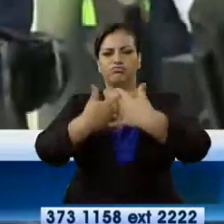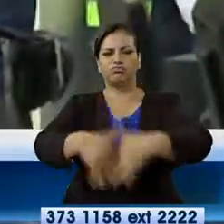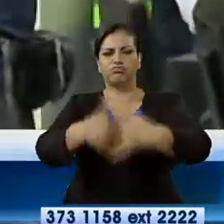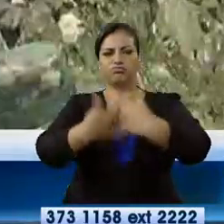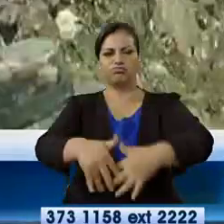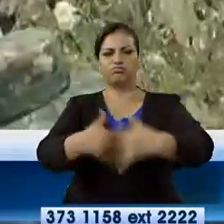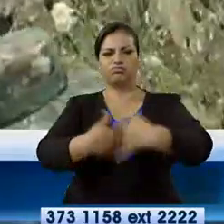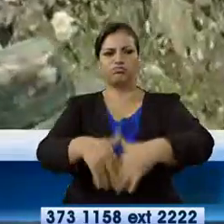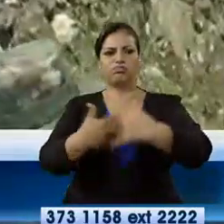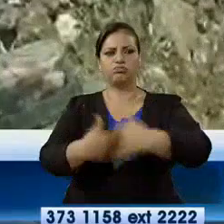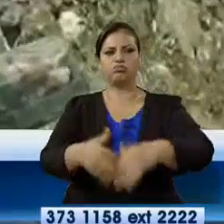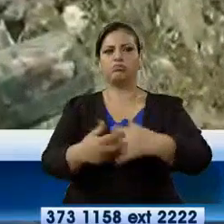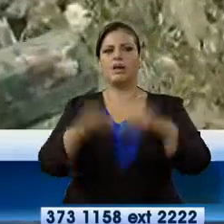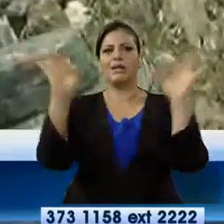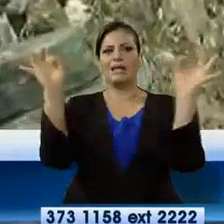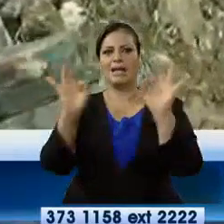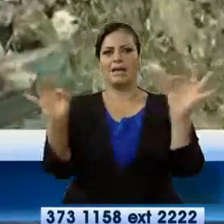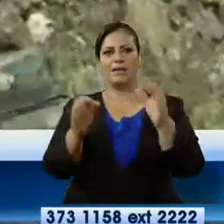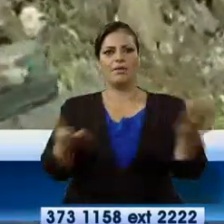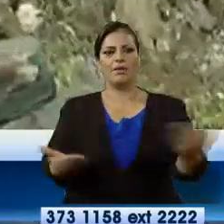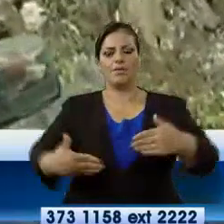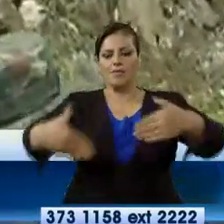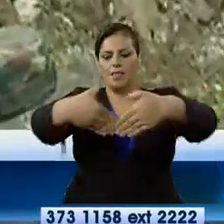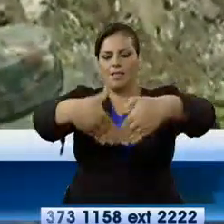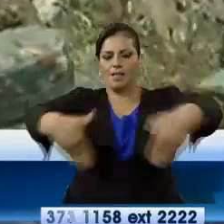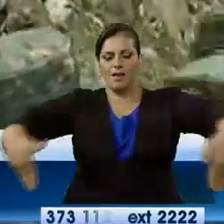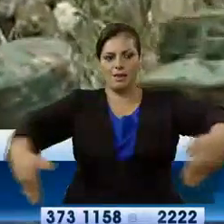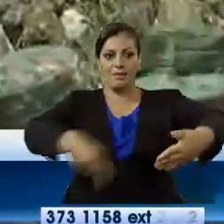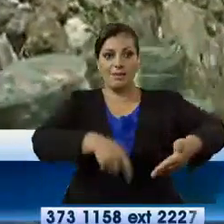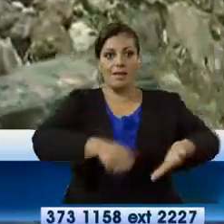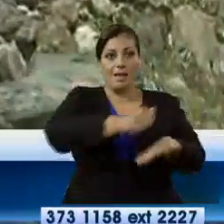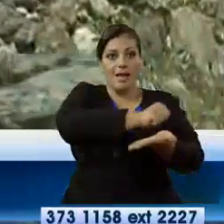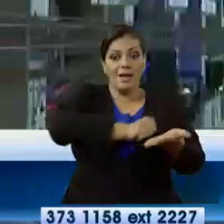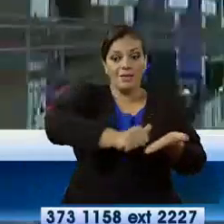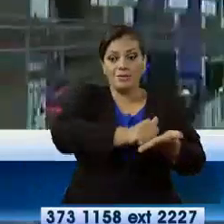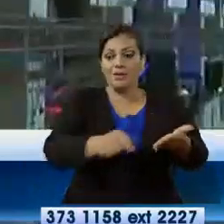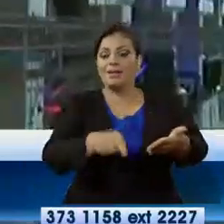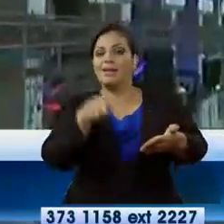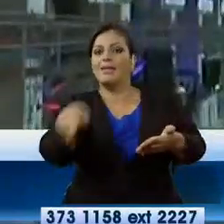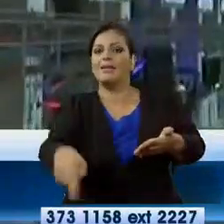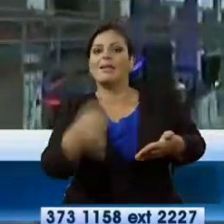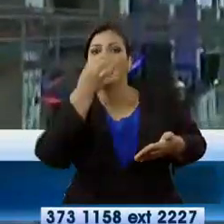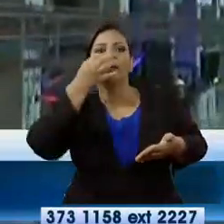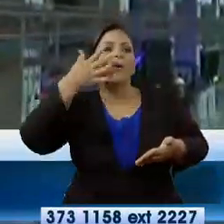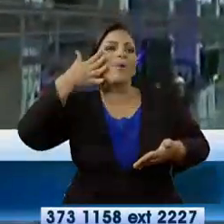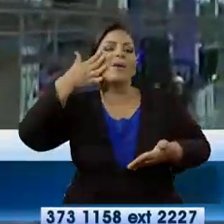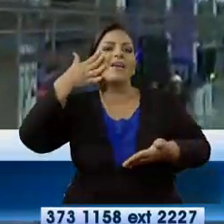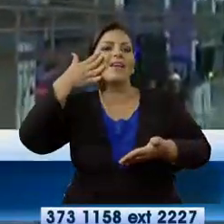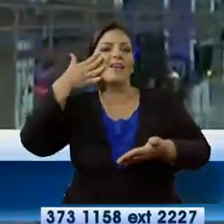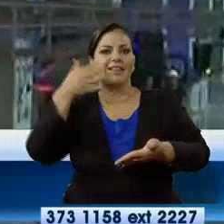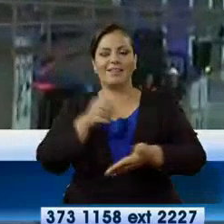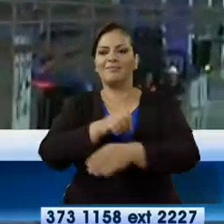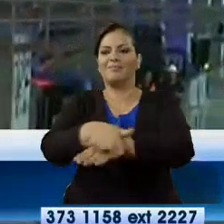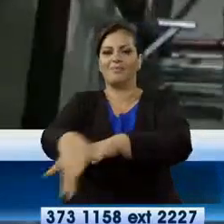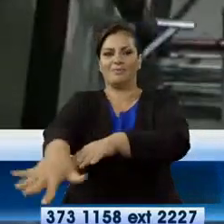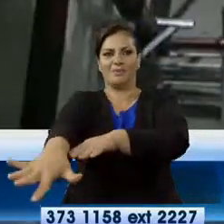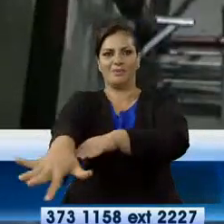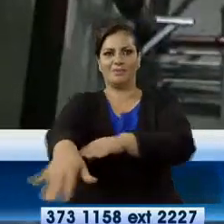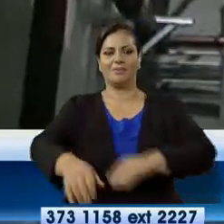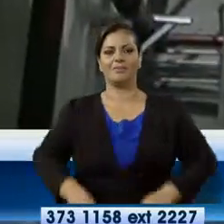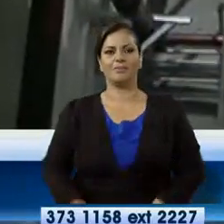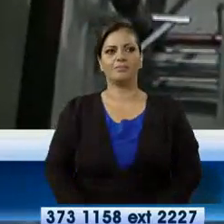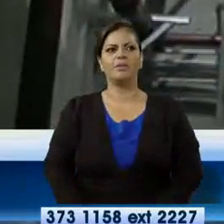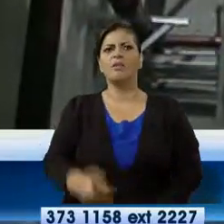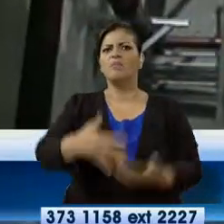límite provincial de Azuay y Morona, Santiago, y forma parte del complejo hidroeléctrico Pauta Integral. Está equipada con tres unidades generadoras con turbinas